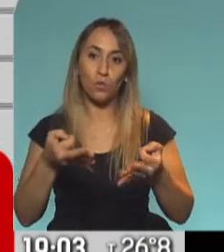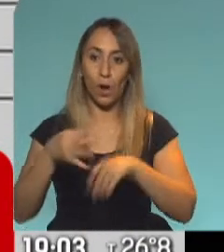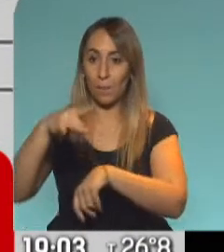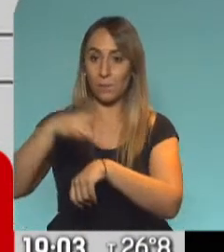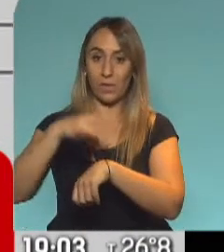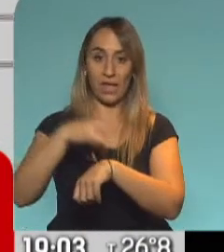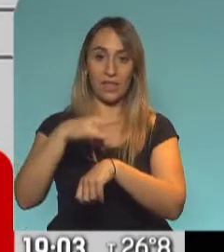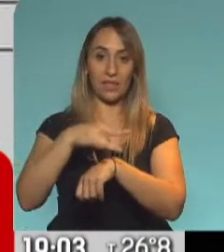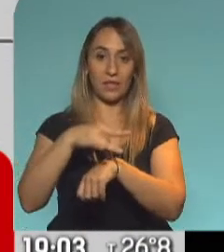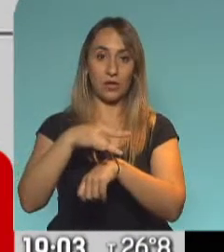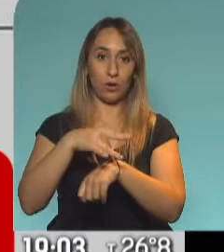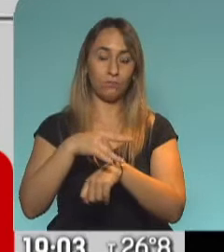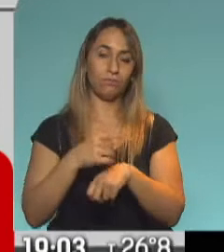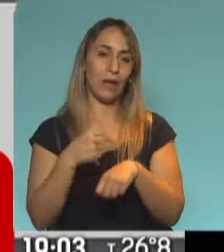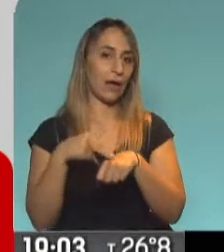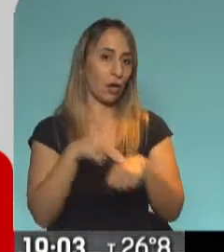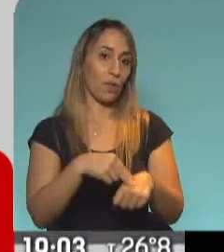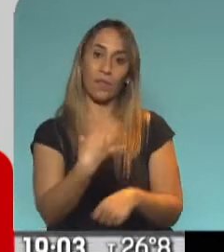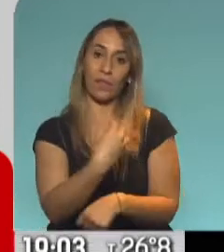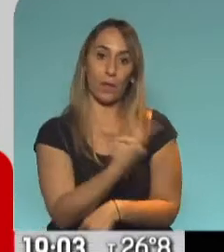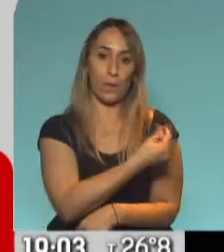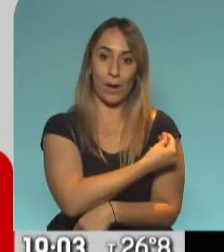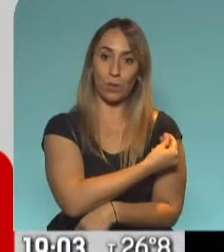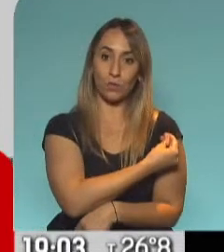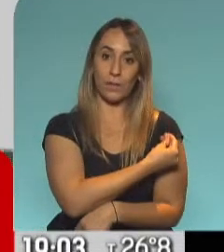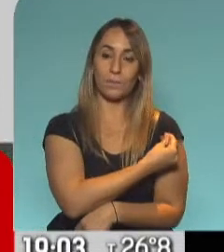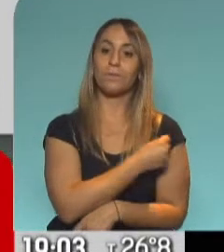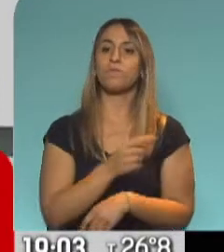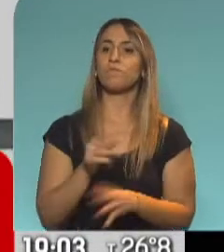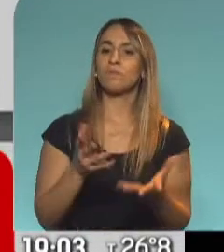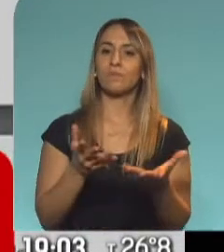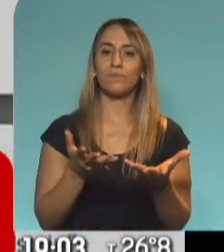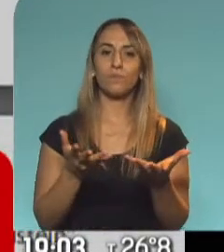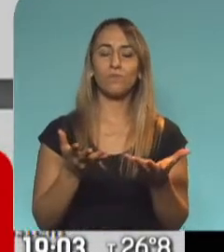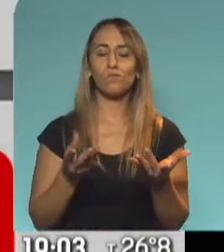médica de vacunarse. Sí. ¿A quiénes podemos decir